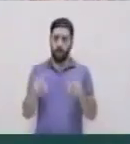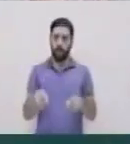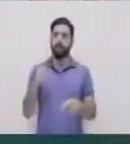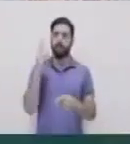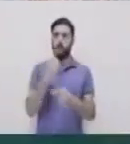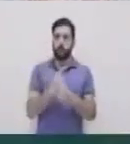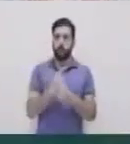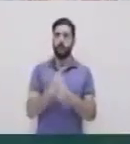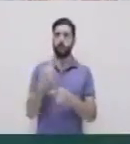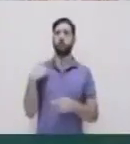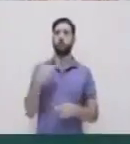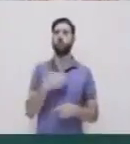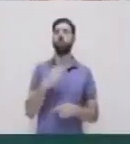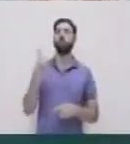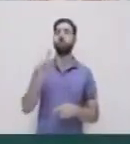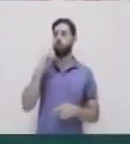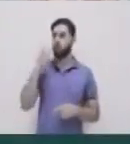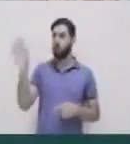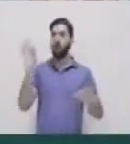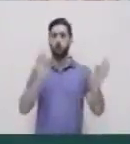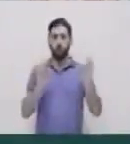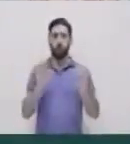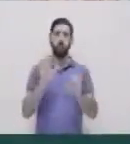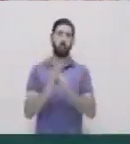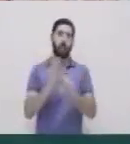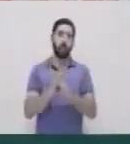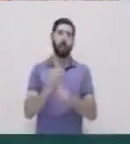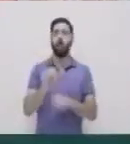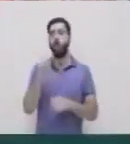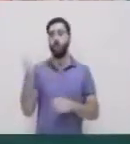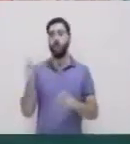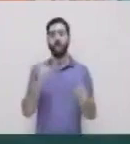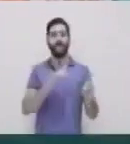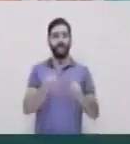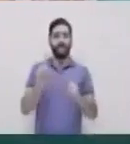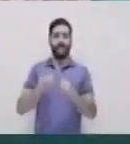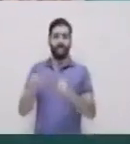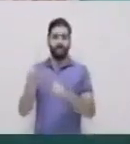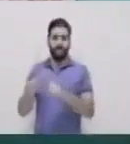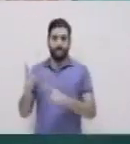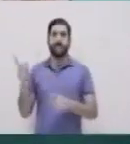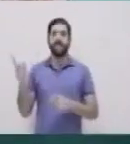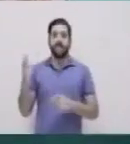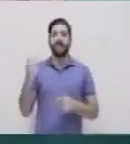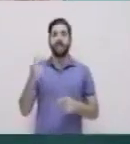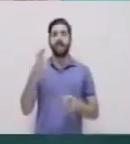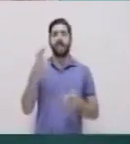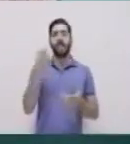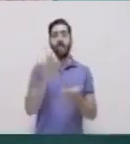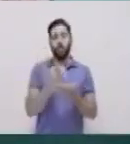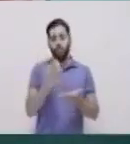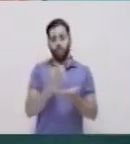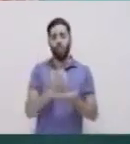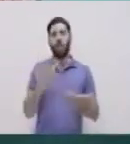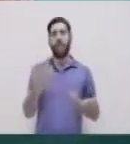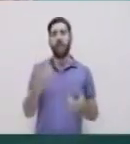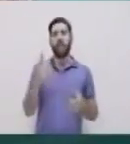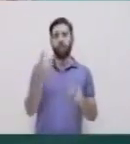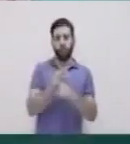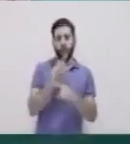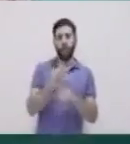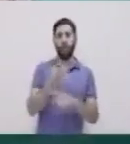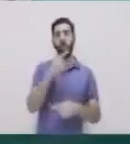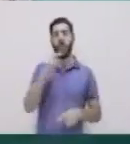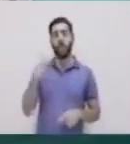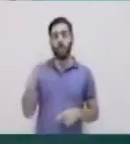adecuadamente en donde nosotros nos encontremos. Y también, por ejemplo, en diferentes ámbitos. Tenemos tenemos un ámbito escolar, vamos a utilizar un tipo